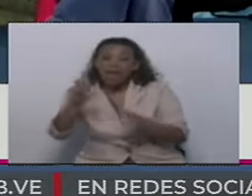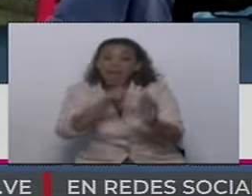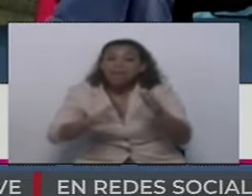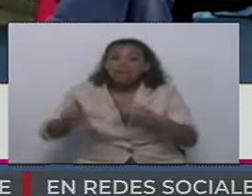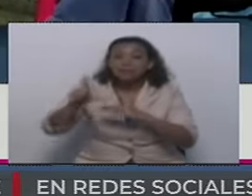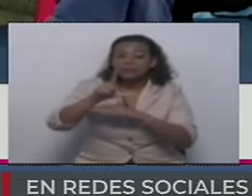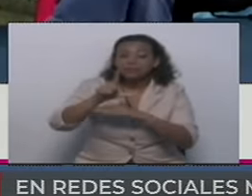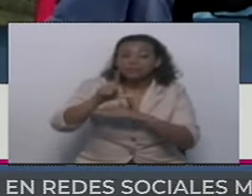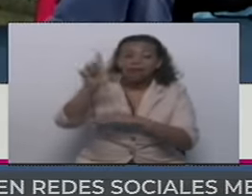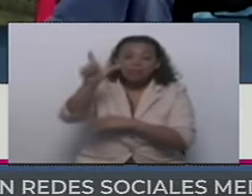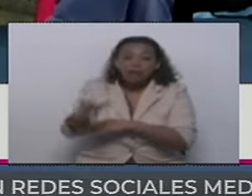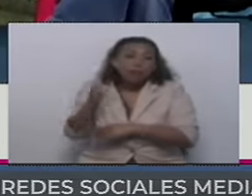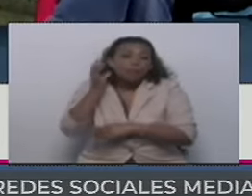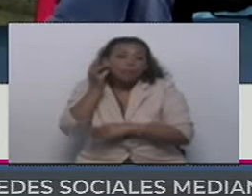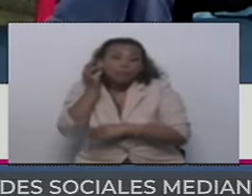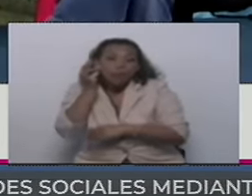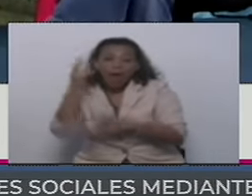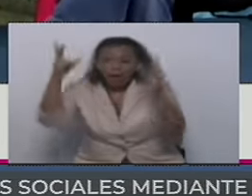licenciada,